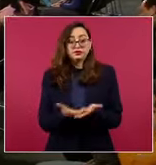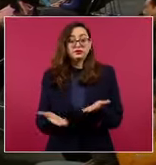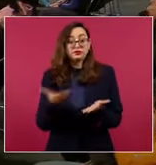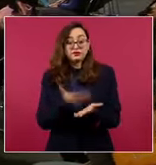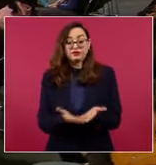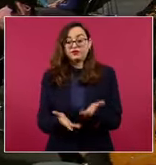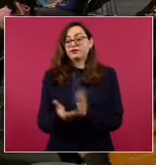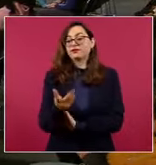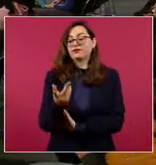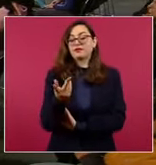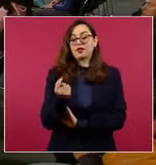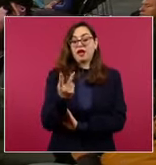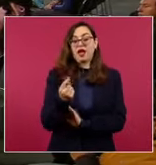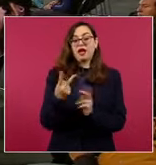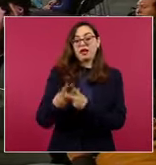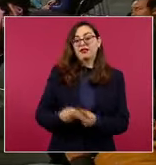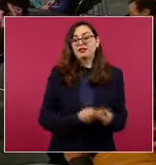a Univisión,